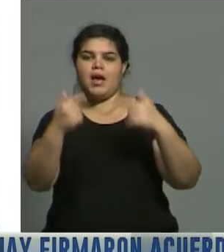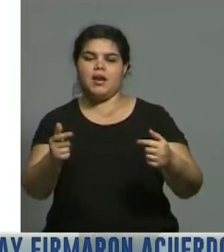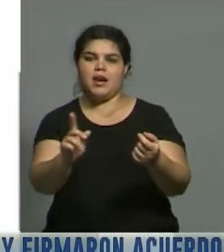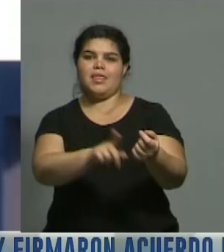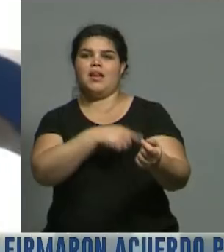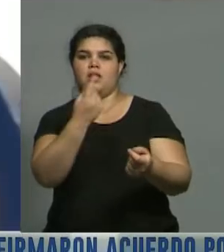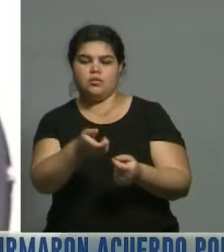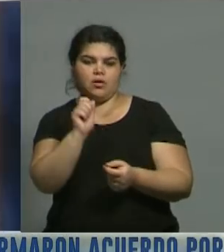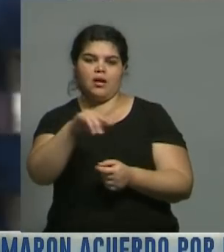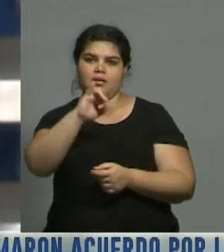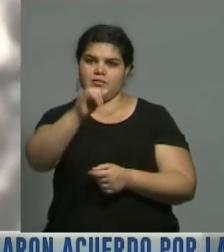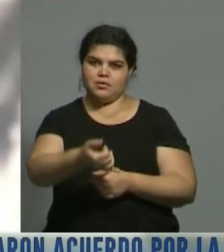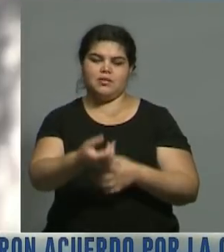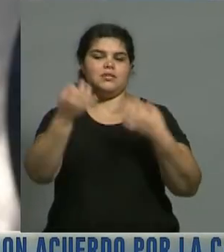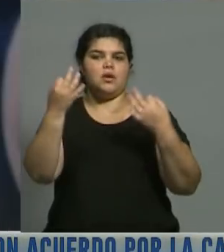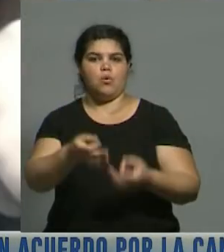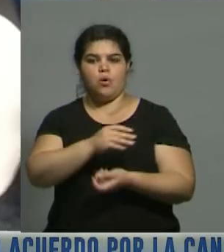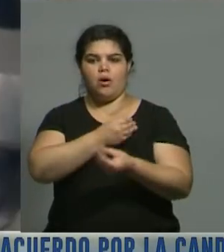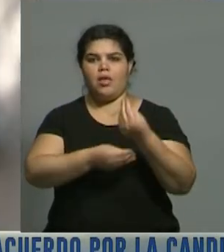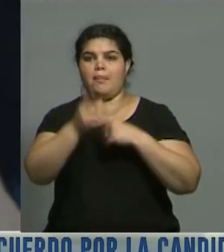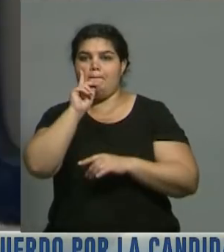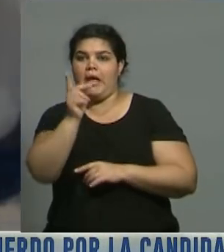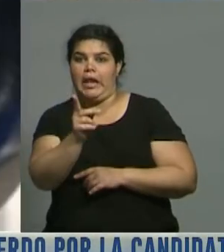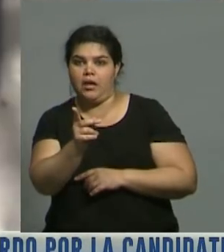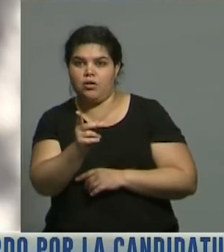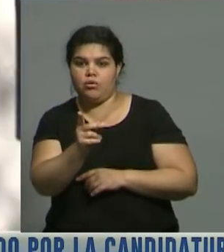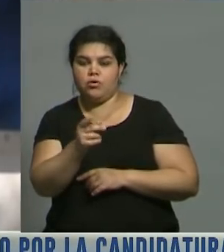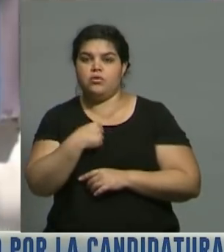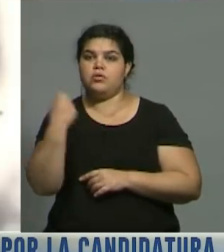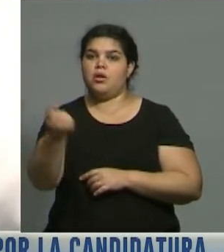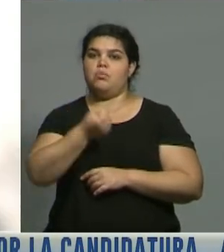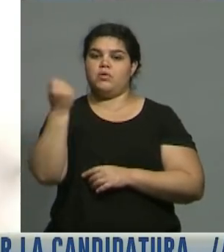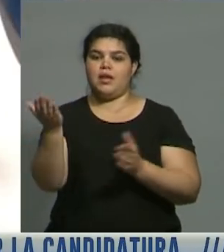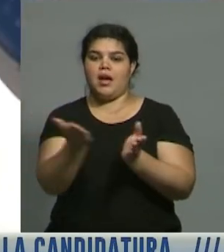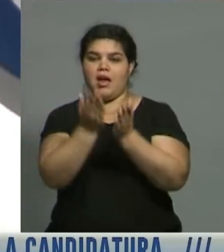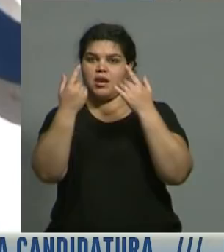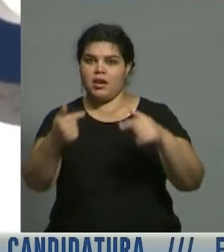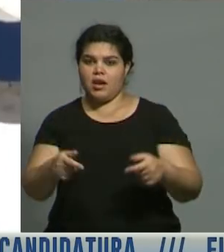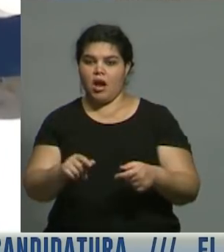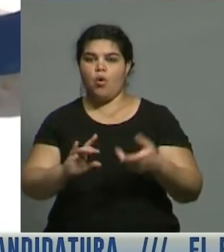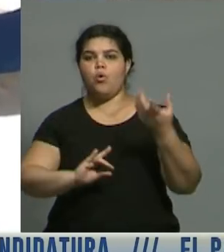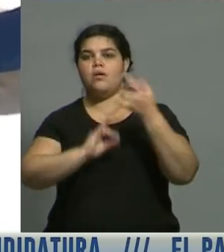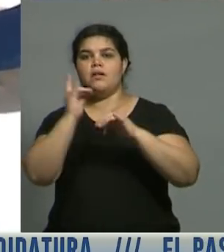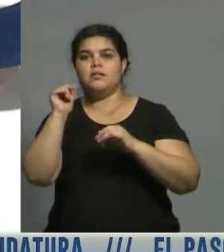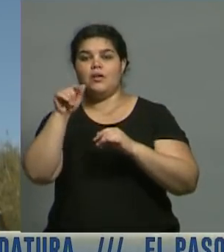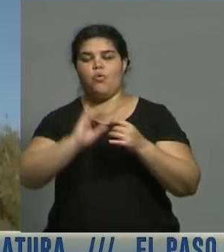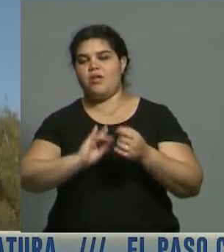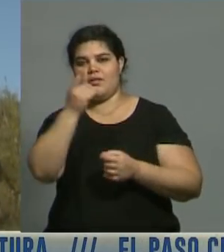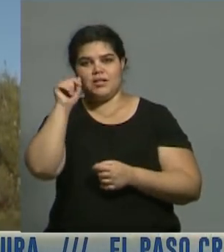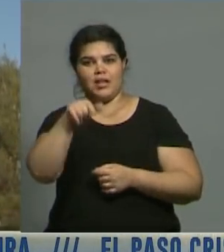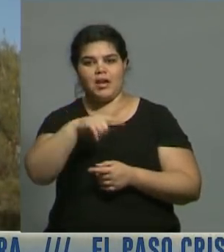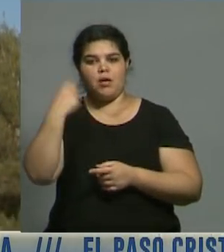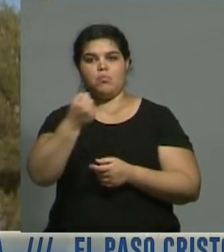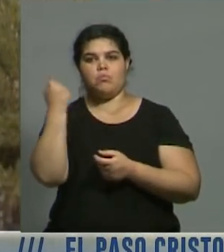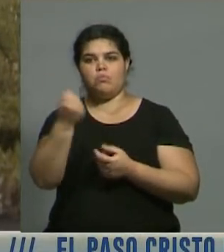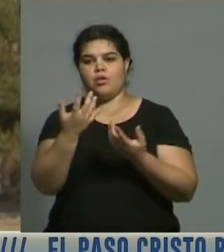el futuro este tipo de riesgos, por eso las carreras universitarias tienen que de a poco ir adaptándose al mercado también, Claro. para que el profesional en un